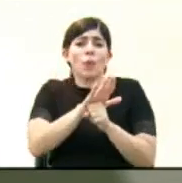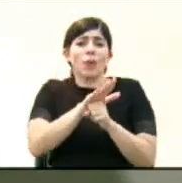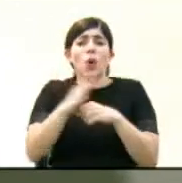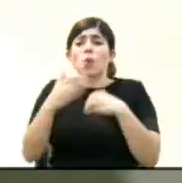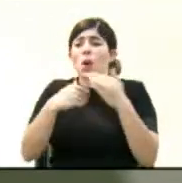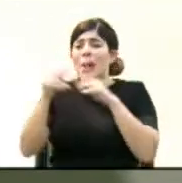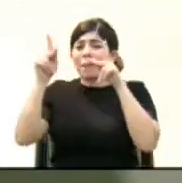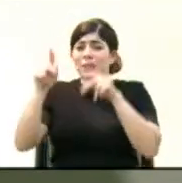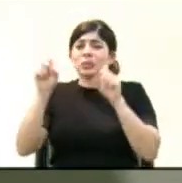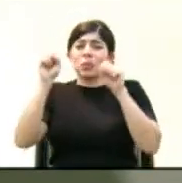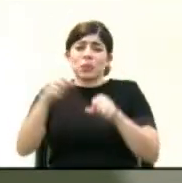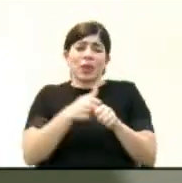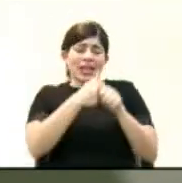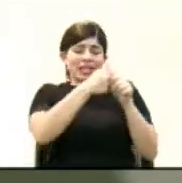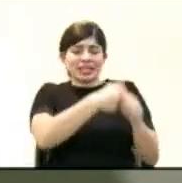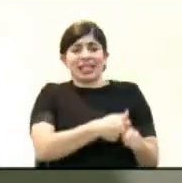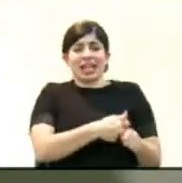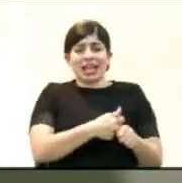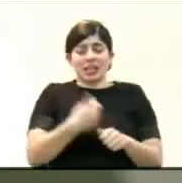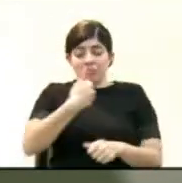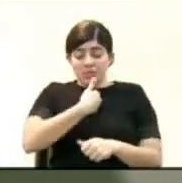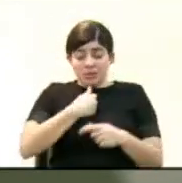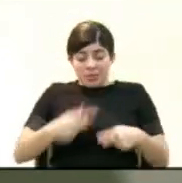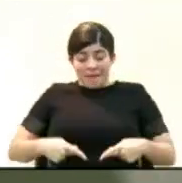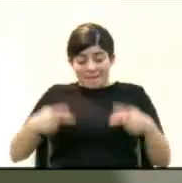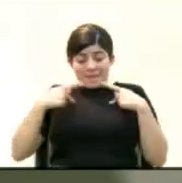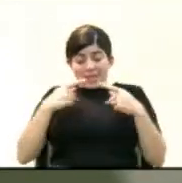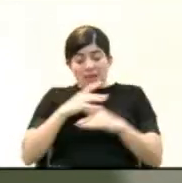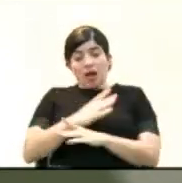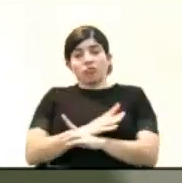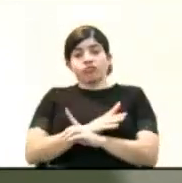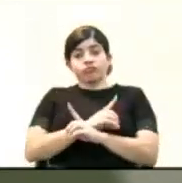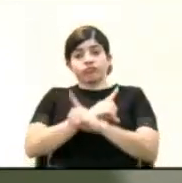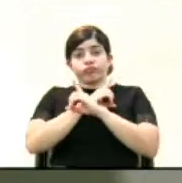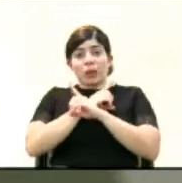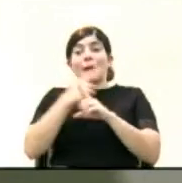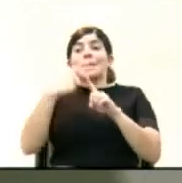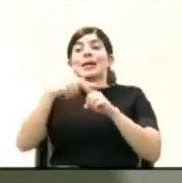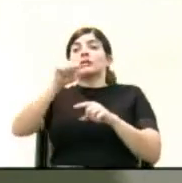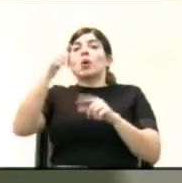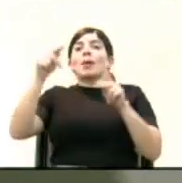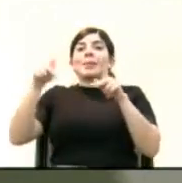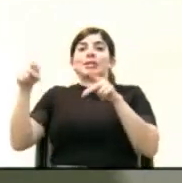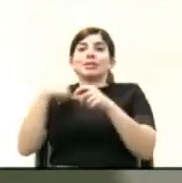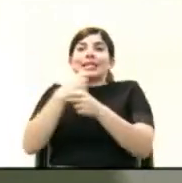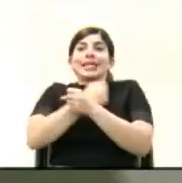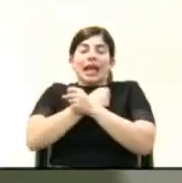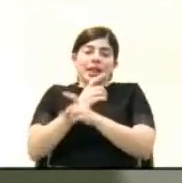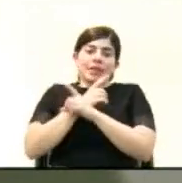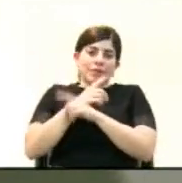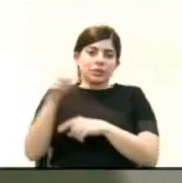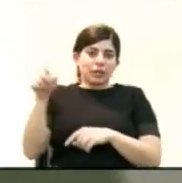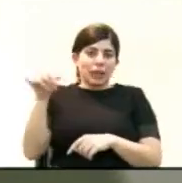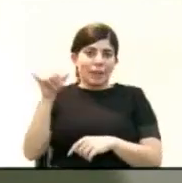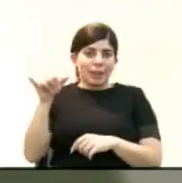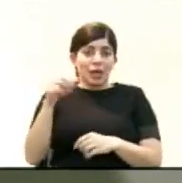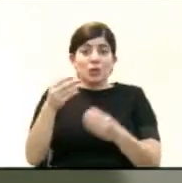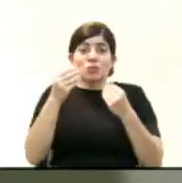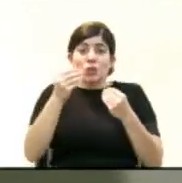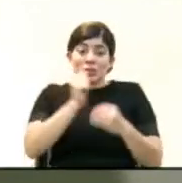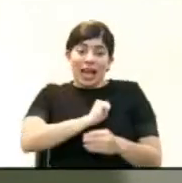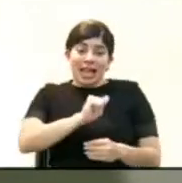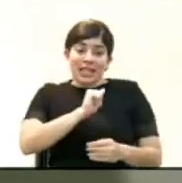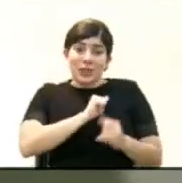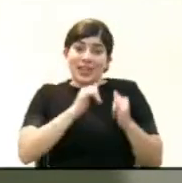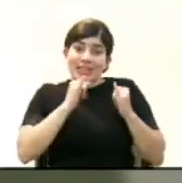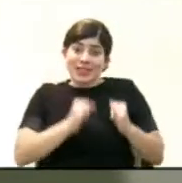y cualquiera puede estar protegiéndose a su propia vida y a la de sus seres queridos. Entonces, mucho de este comportamiento